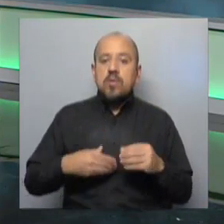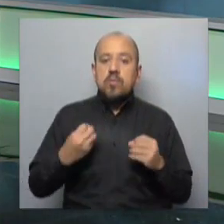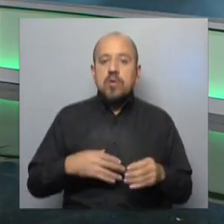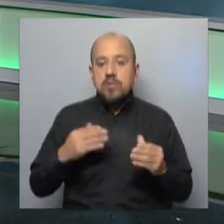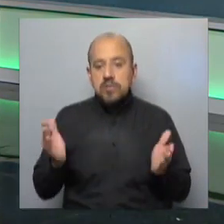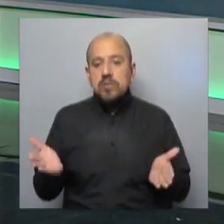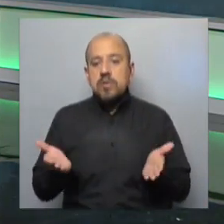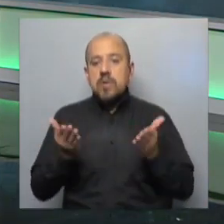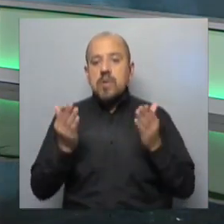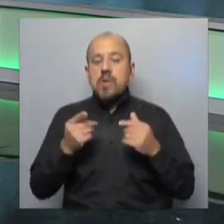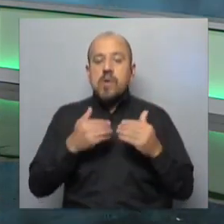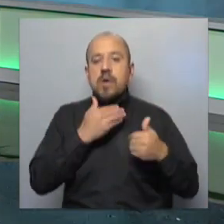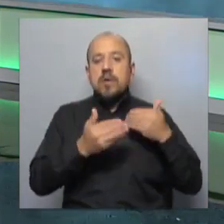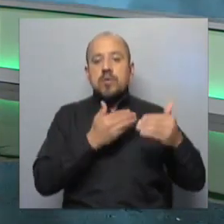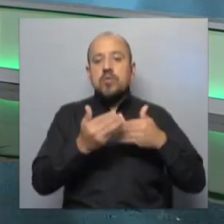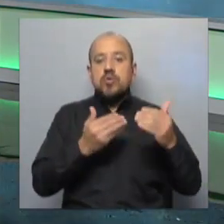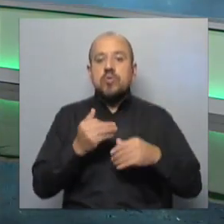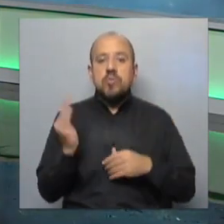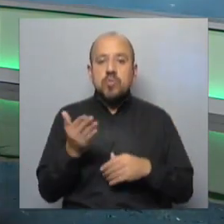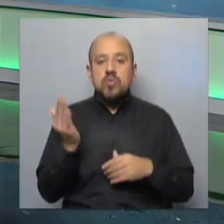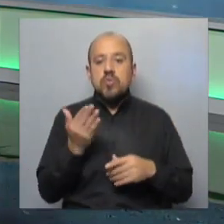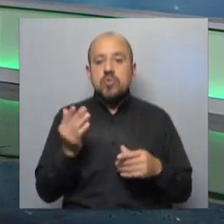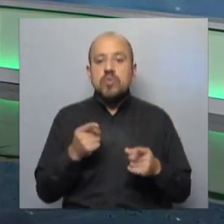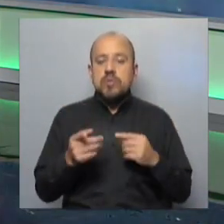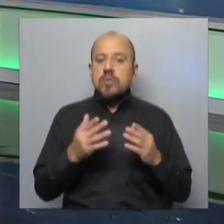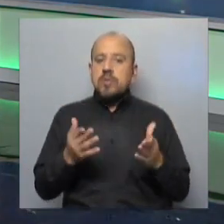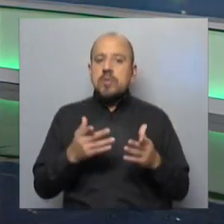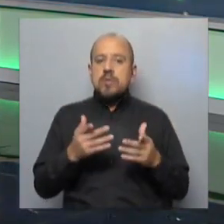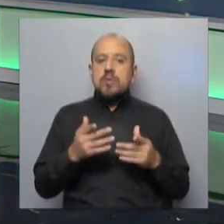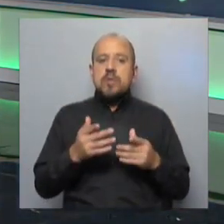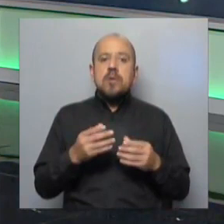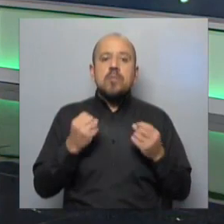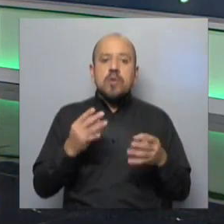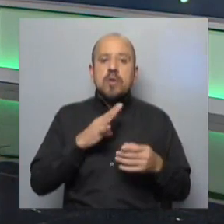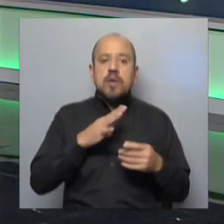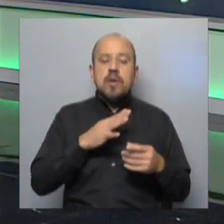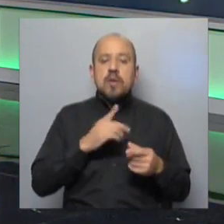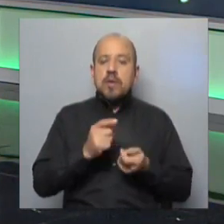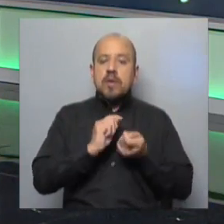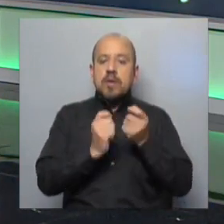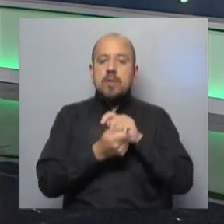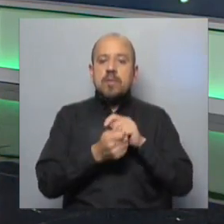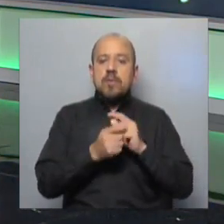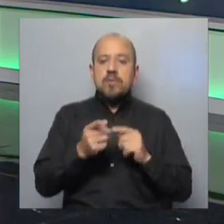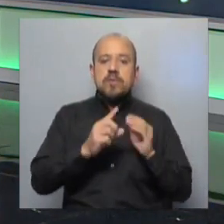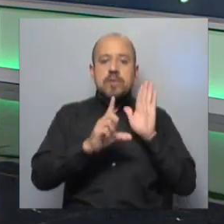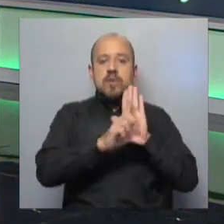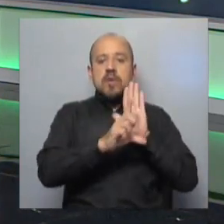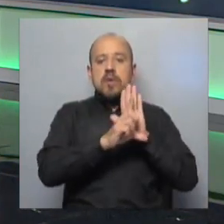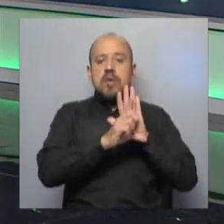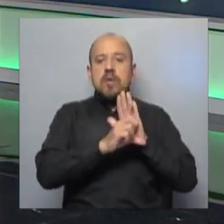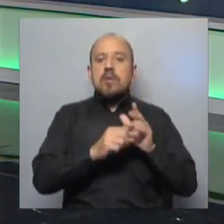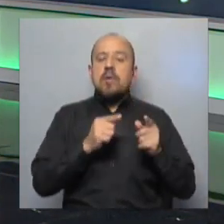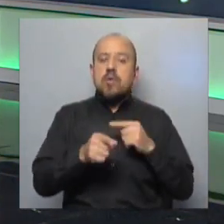un modelo de desarrollo productivo que es dañino para el ambiente y porque han habido modificaciones tanto legislativas como